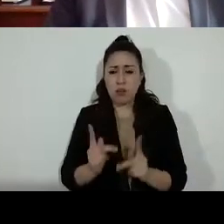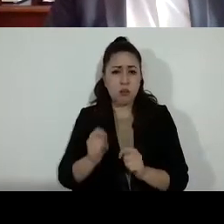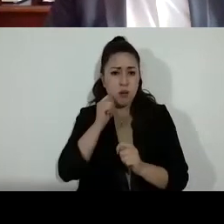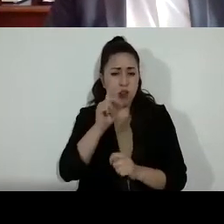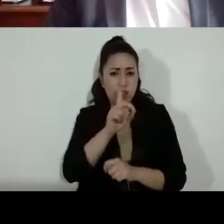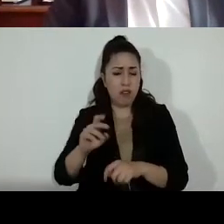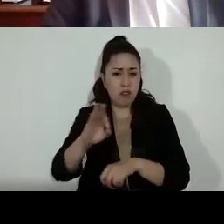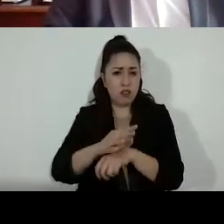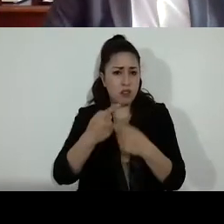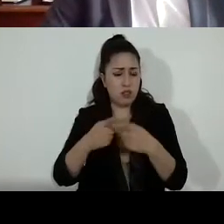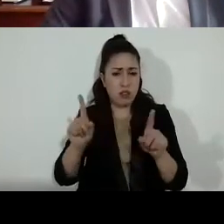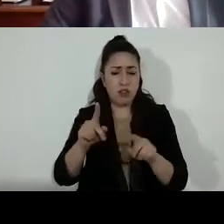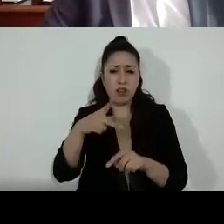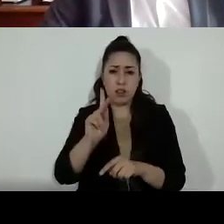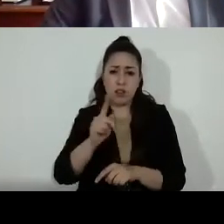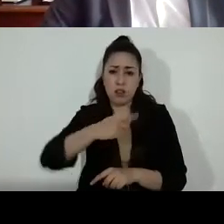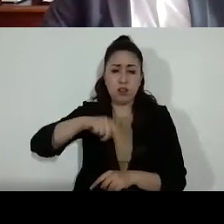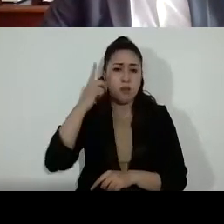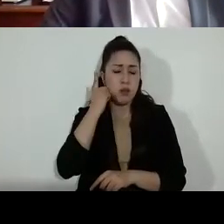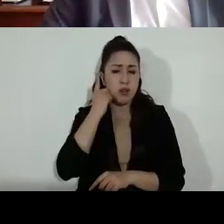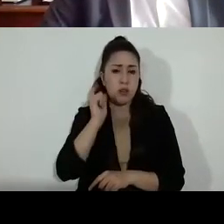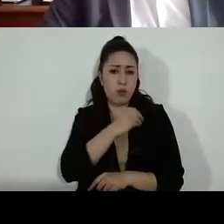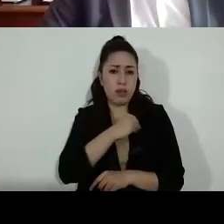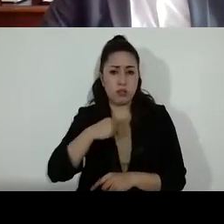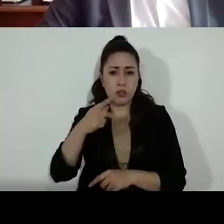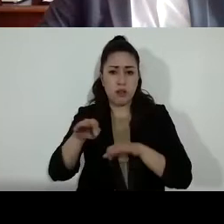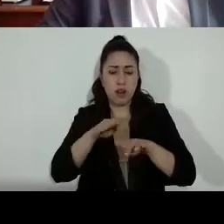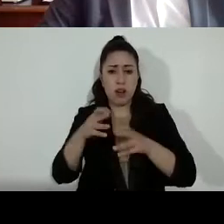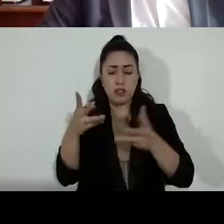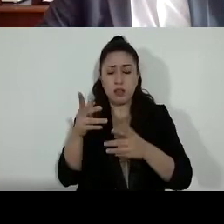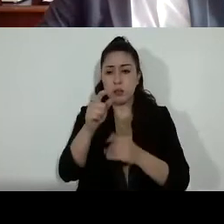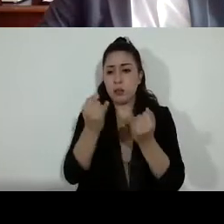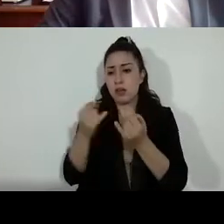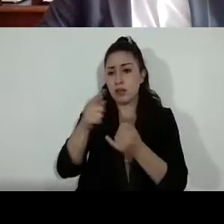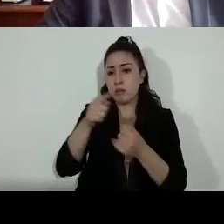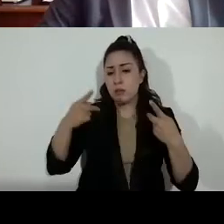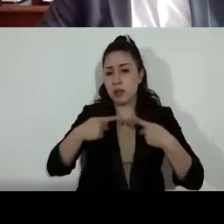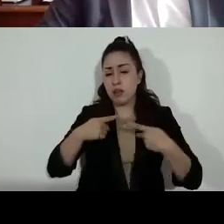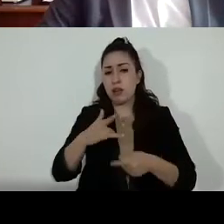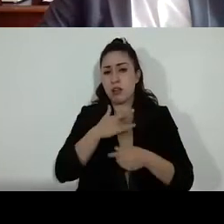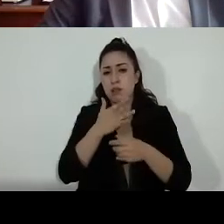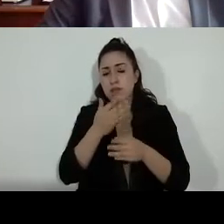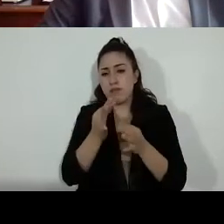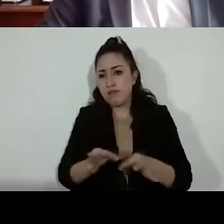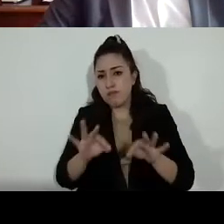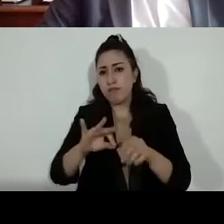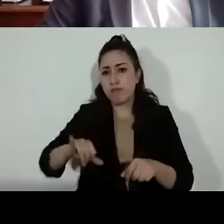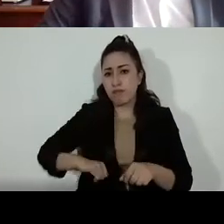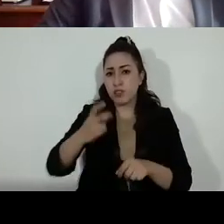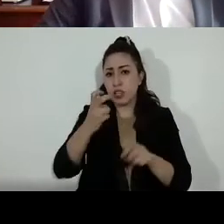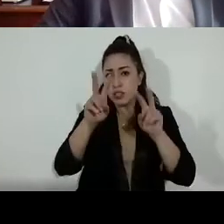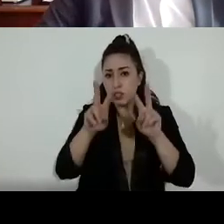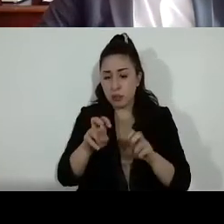nuestra obligación escucharla y creo que es de interés de la ciudadanía abrirlo también al tema del Pleno. Por eso creo que